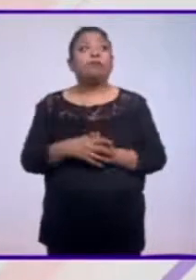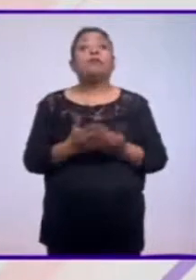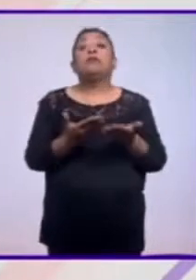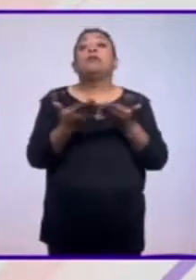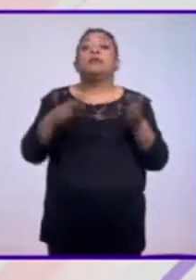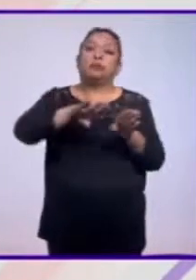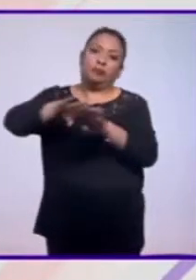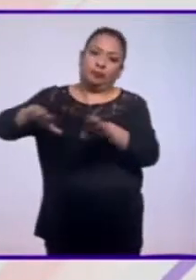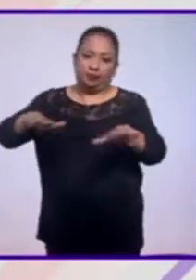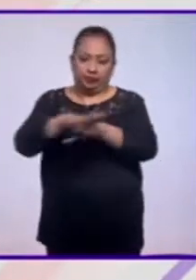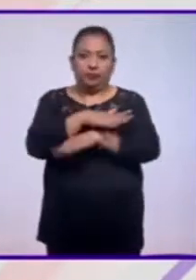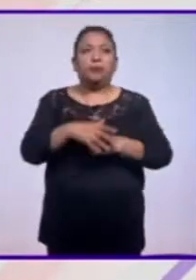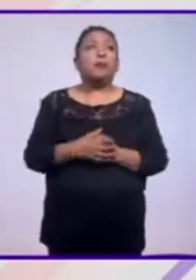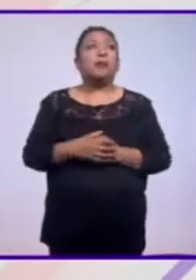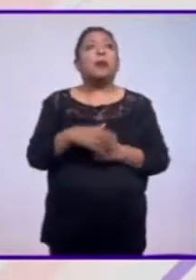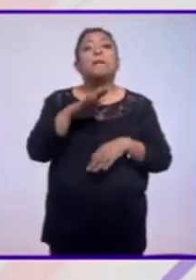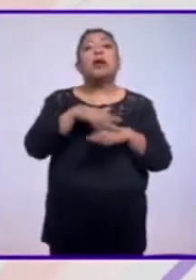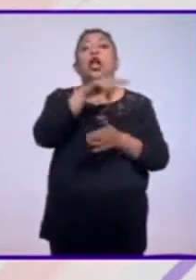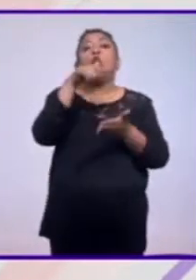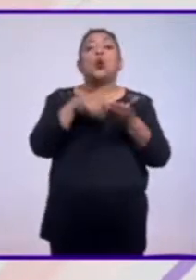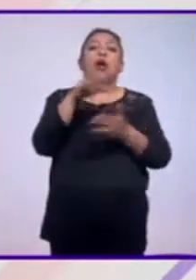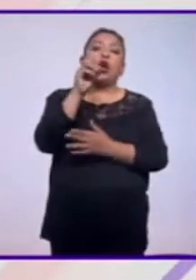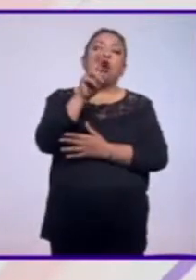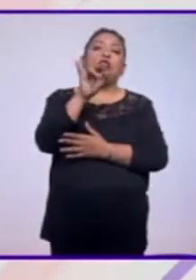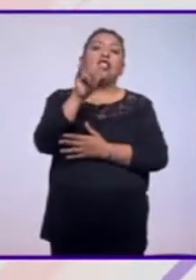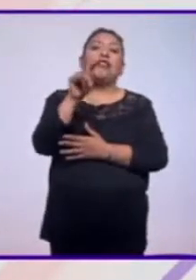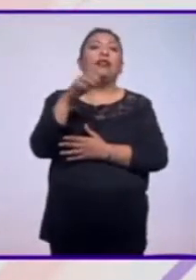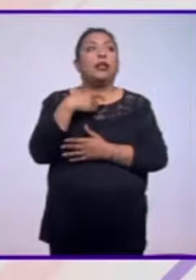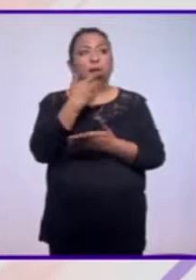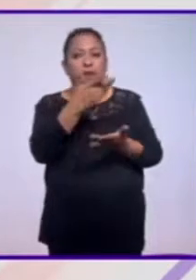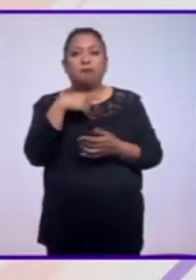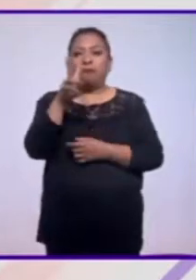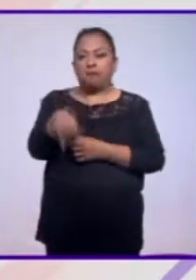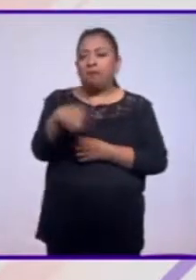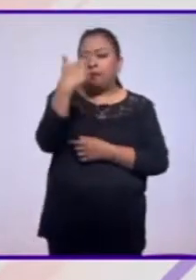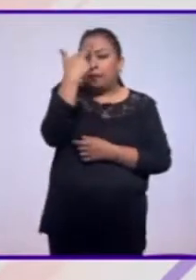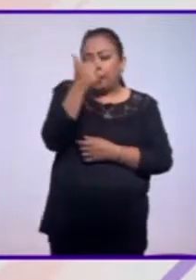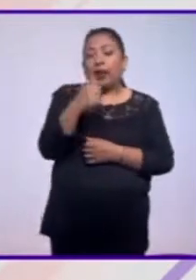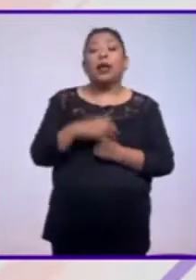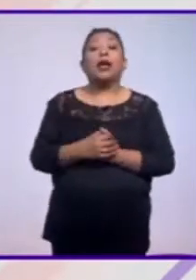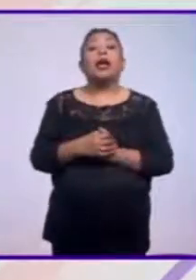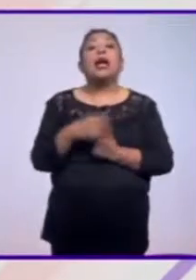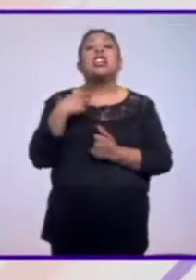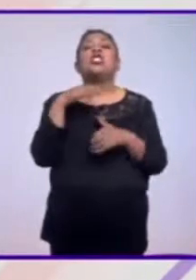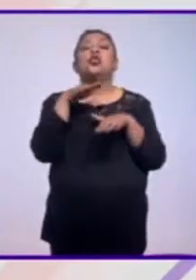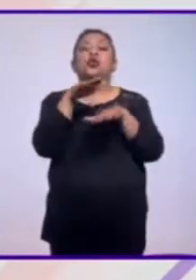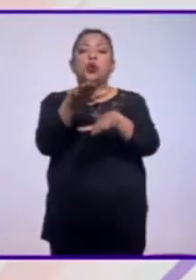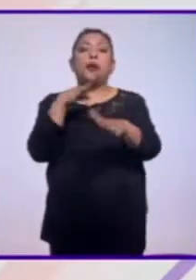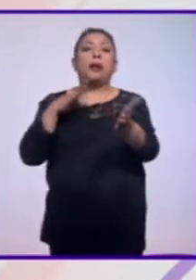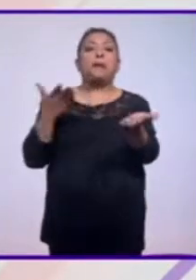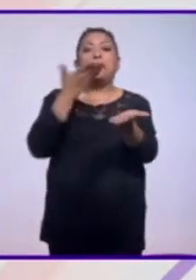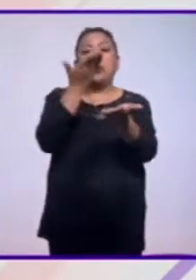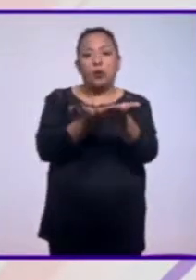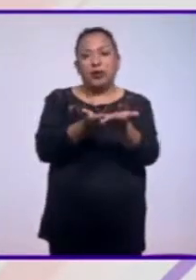Y nos vamos ahora un poquito más al oriente, mi querida Laura. Efectivamente, Rafa Huemán, sí, porque esto se trata de una